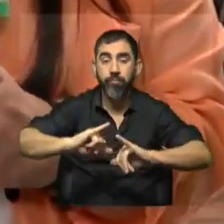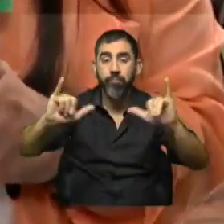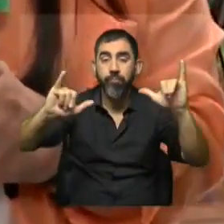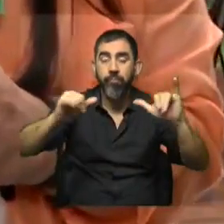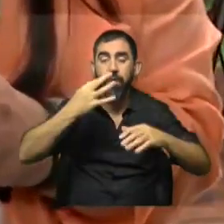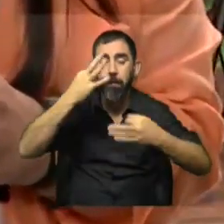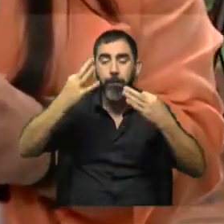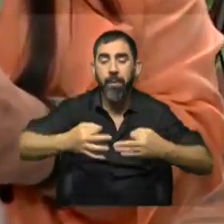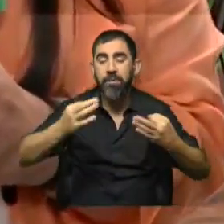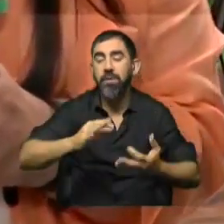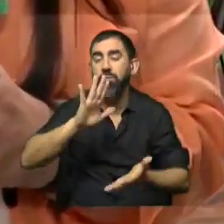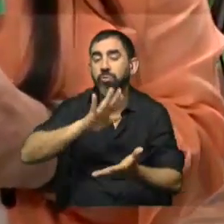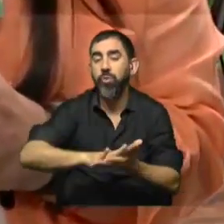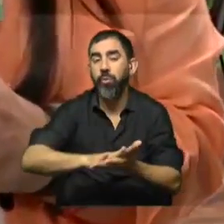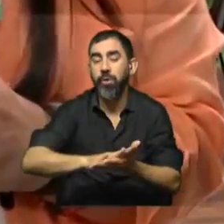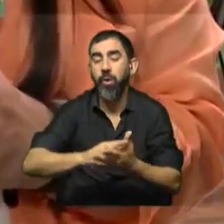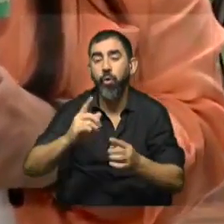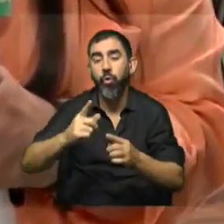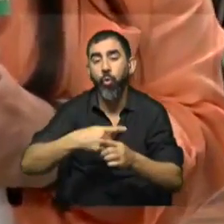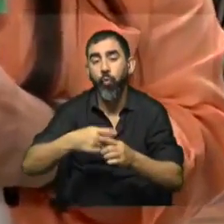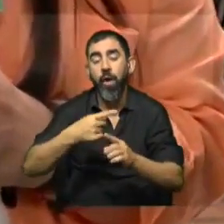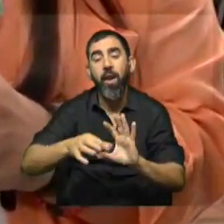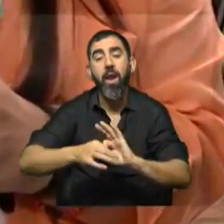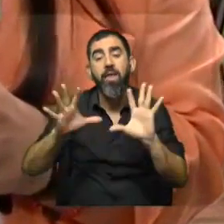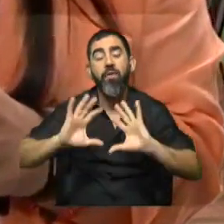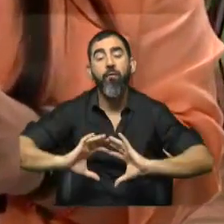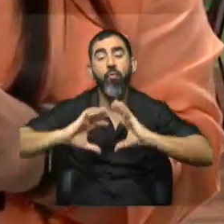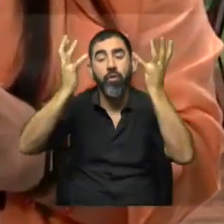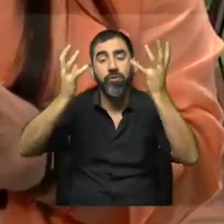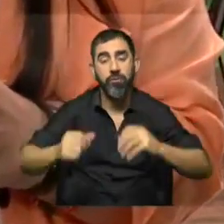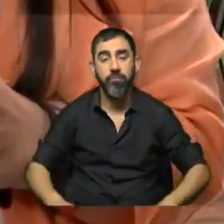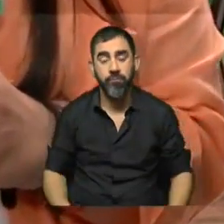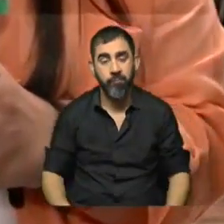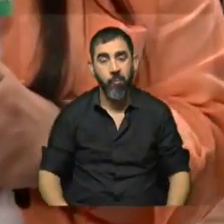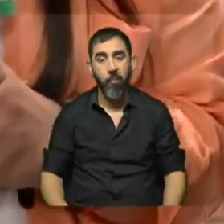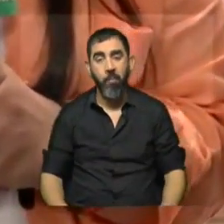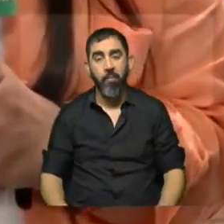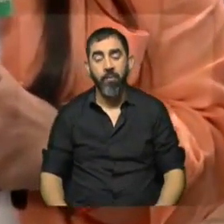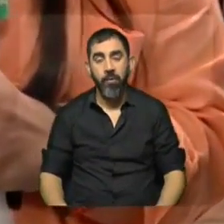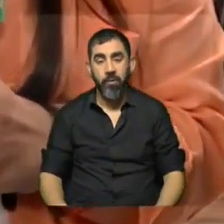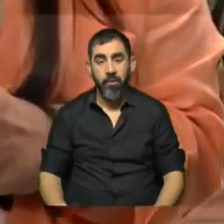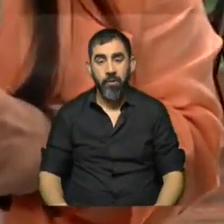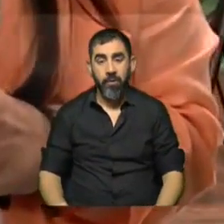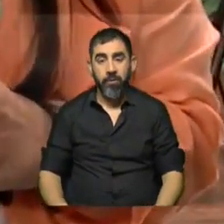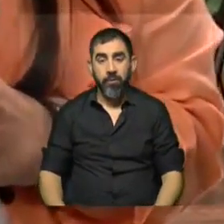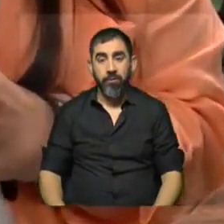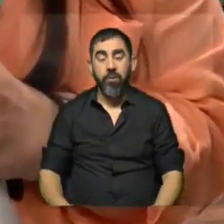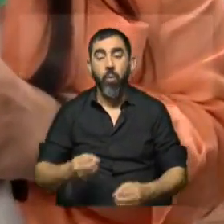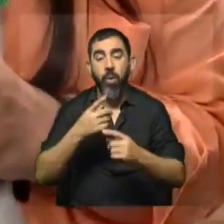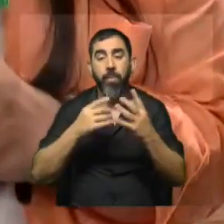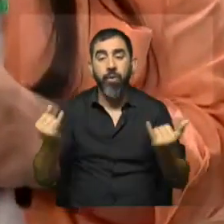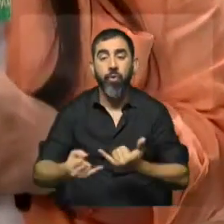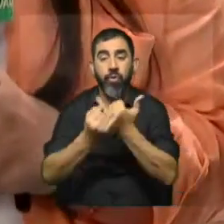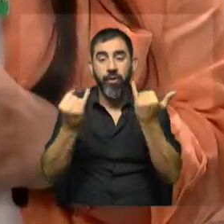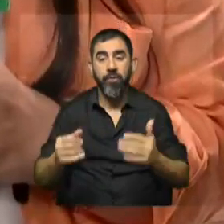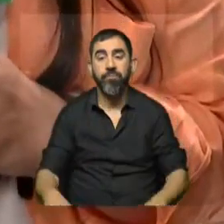muy especial que tiene que ver con los noviazgos libres de violencia. Si será necesaria esta campaña. ¿Cómo estás, Natalia? Adelante, buen mediodía para